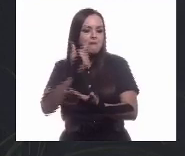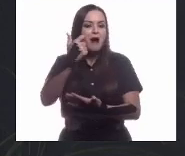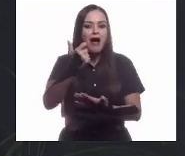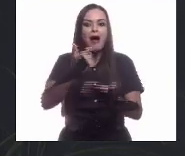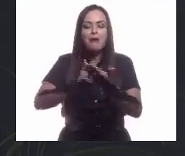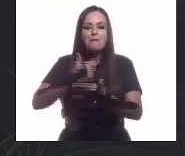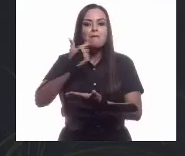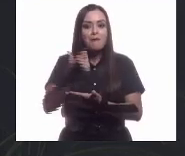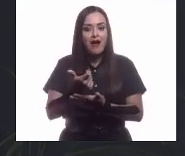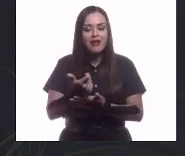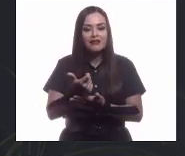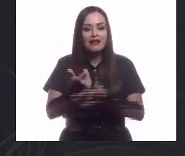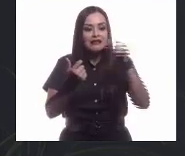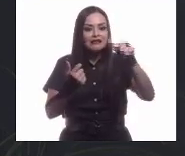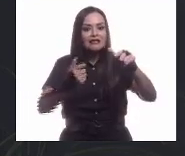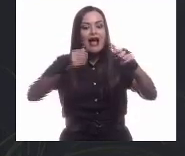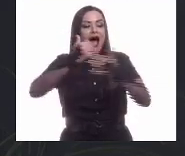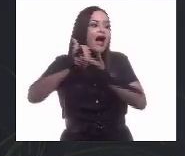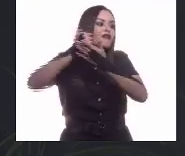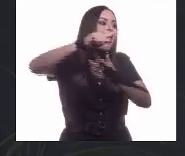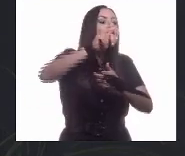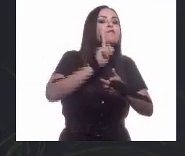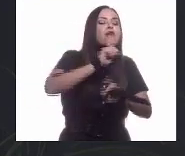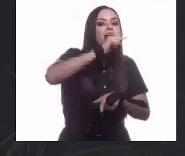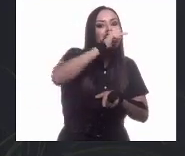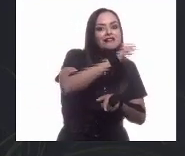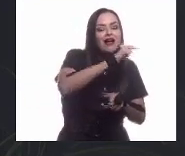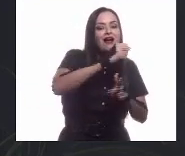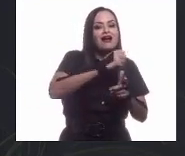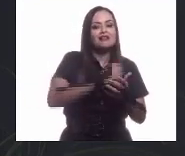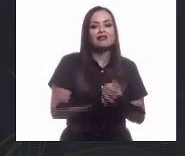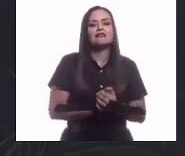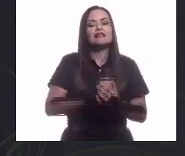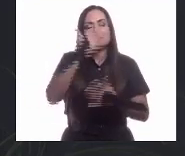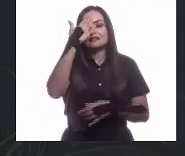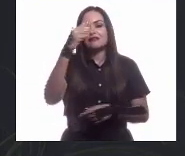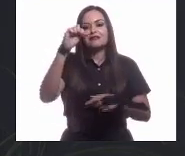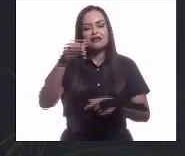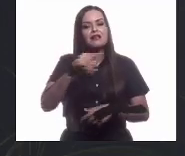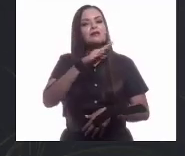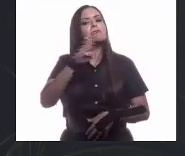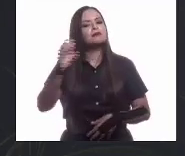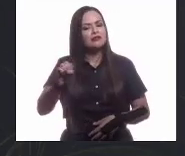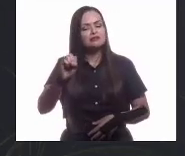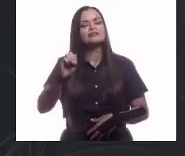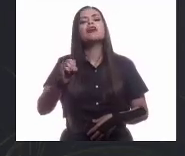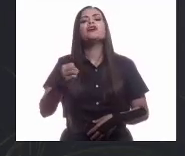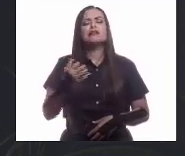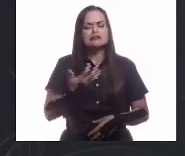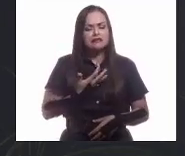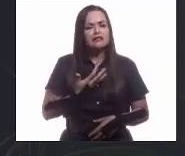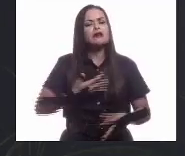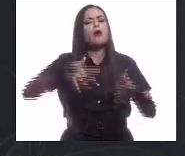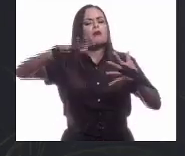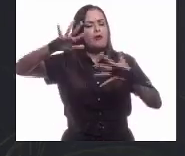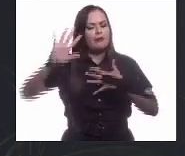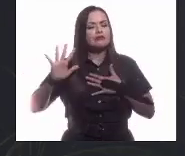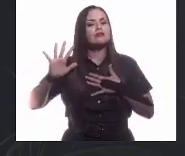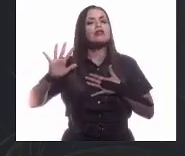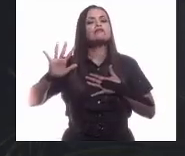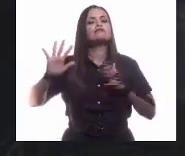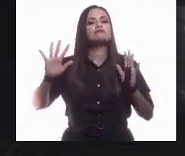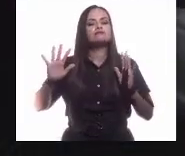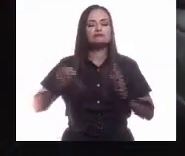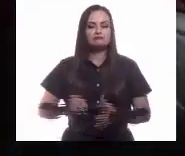así benefician a otras mujeres y porque saben que las sudcalifornianas tienen palabra y saben honrarla.